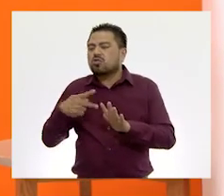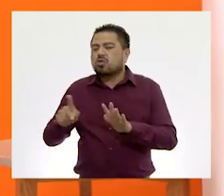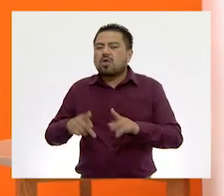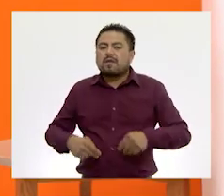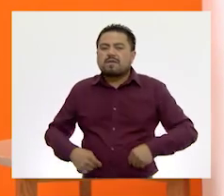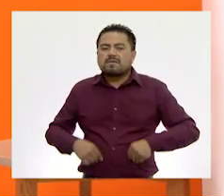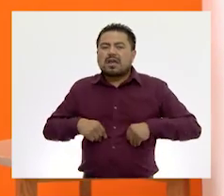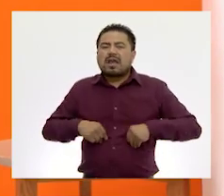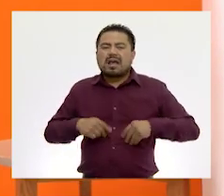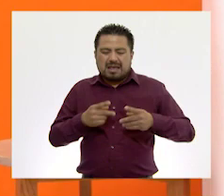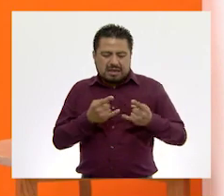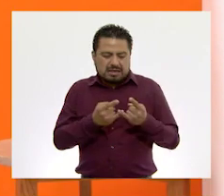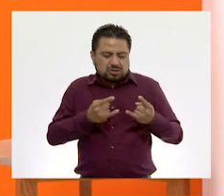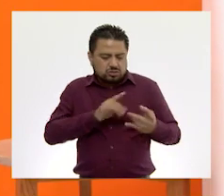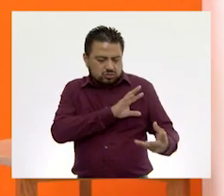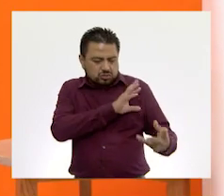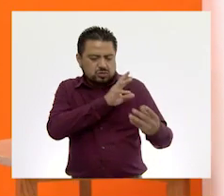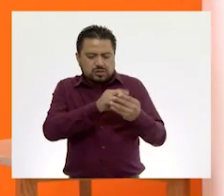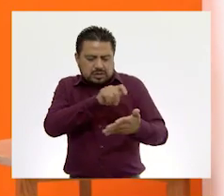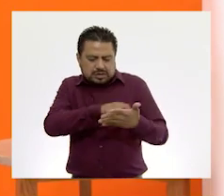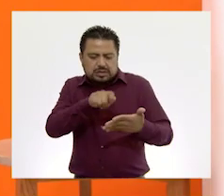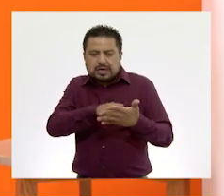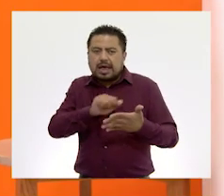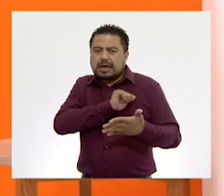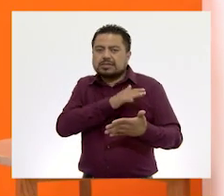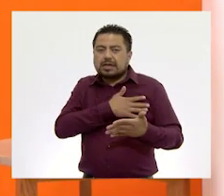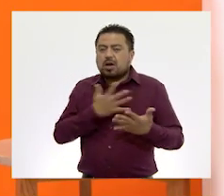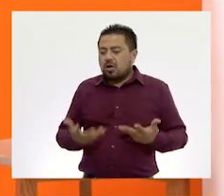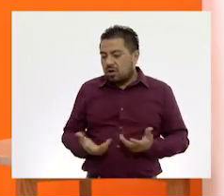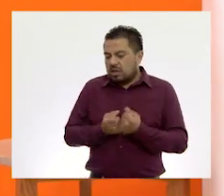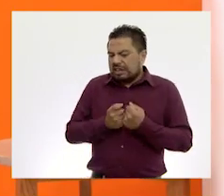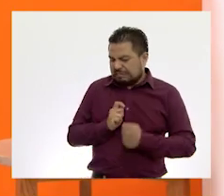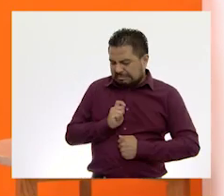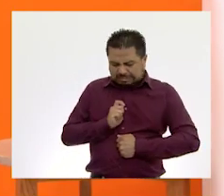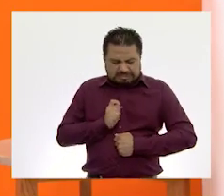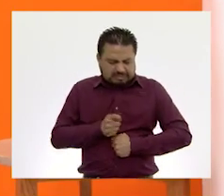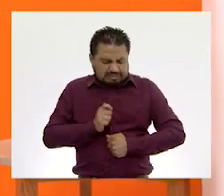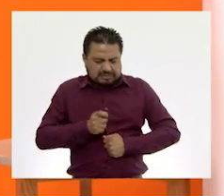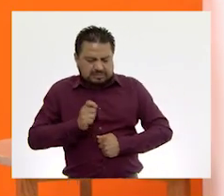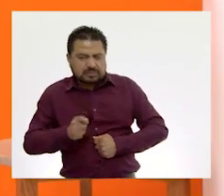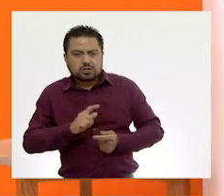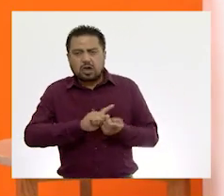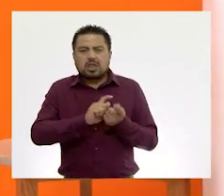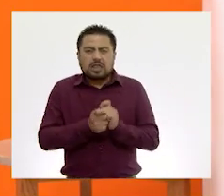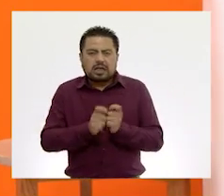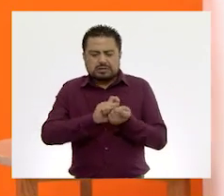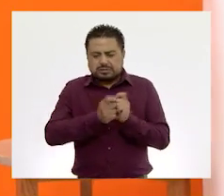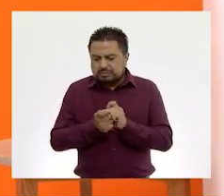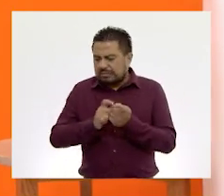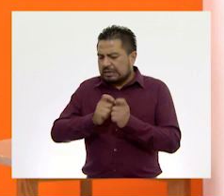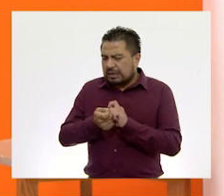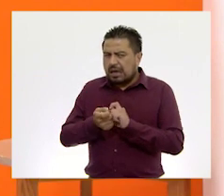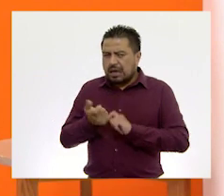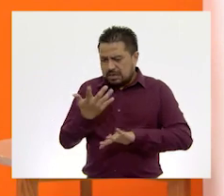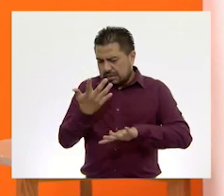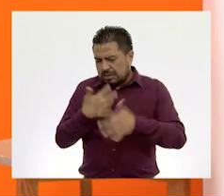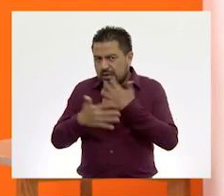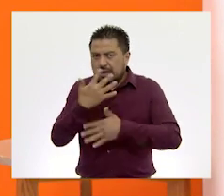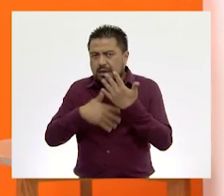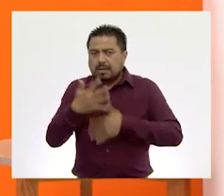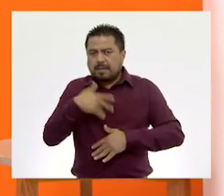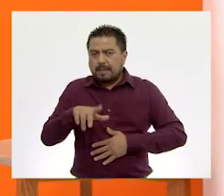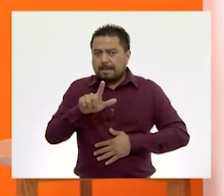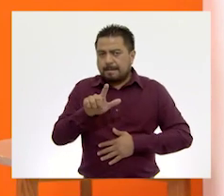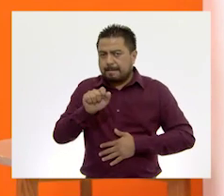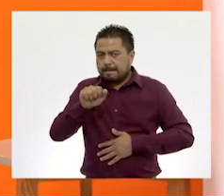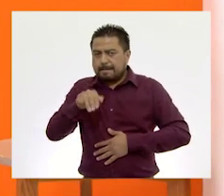autobiografía ya escrita en español. Vamos rescatando con ellos el significado a través de traducciones en lengua de señas. Algo que también nos puede